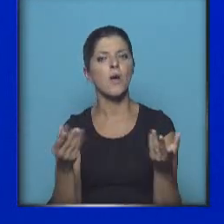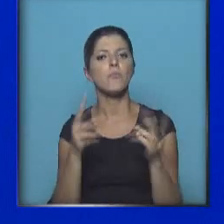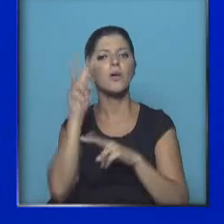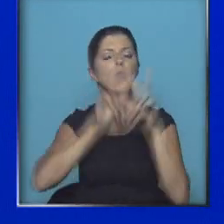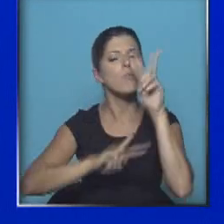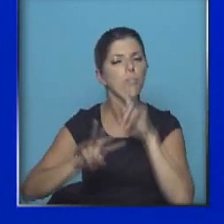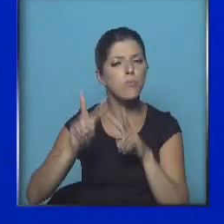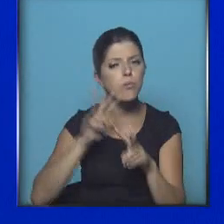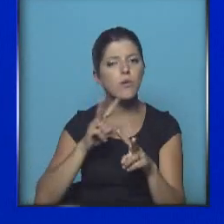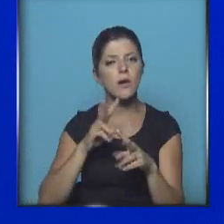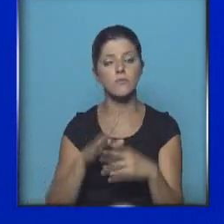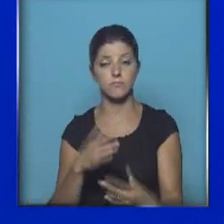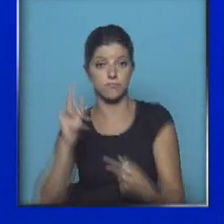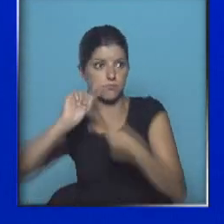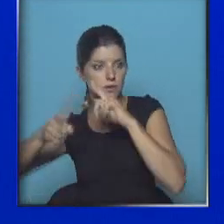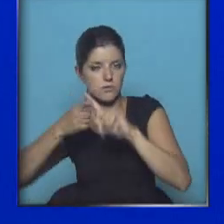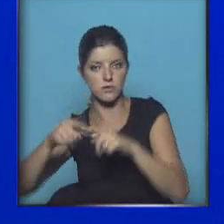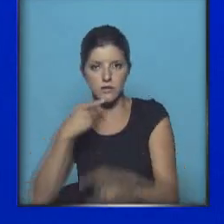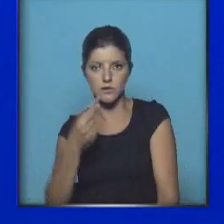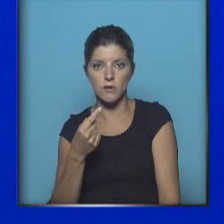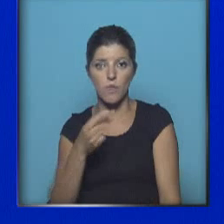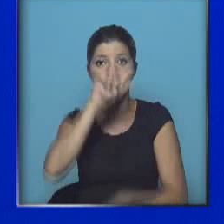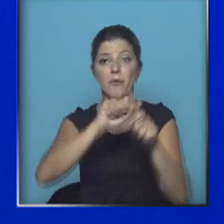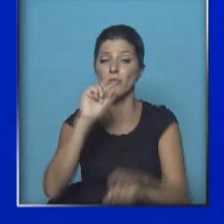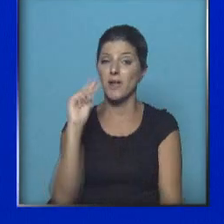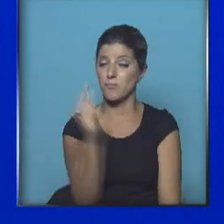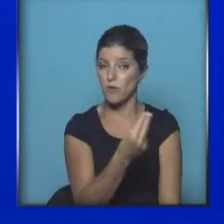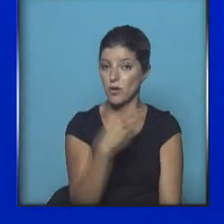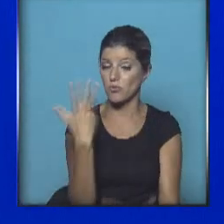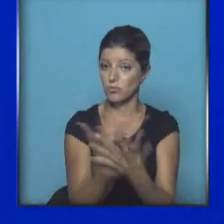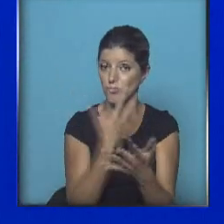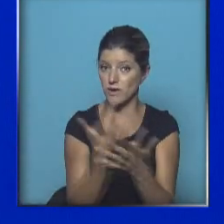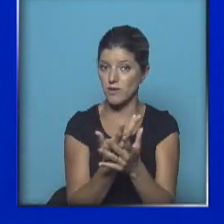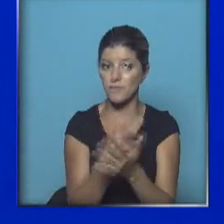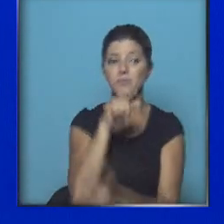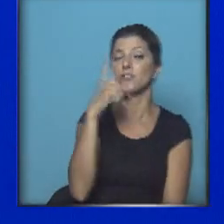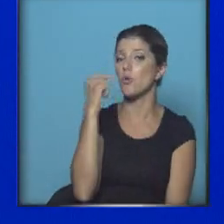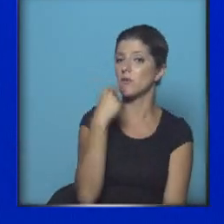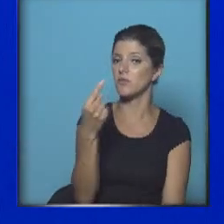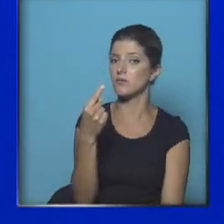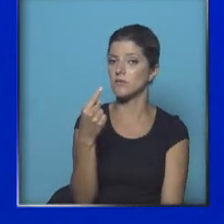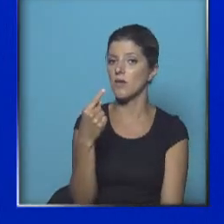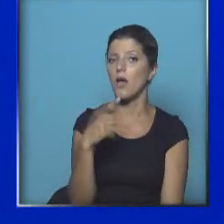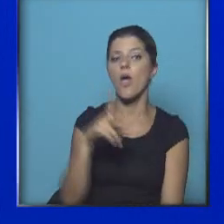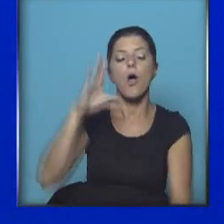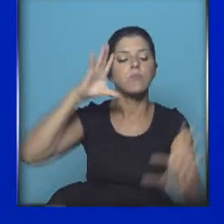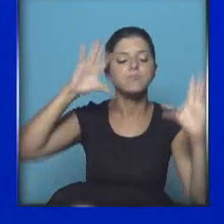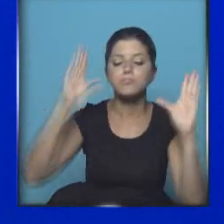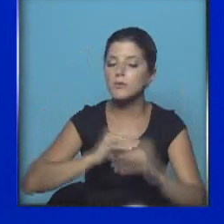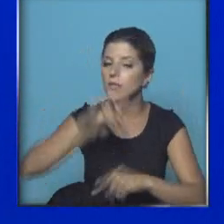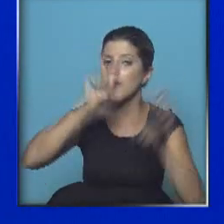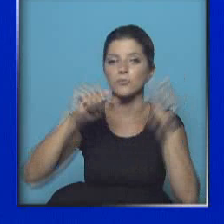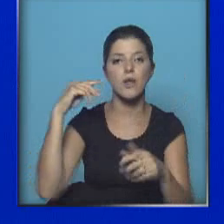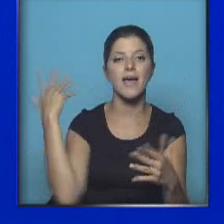quieren? Y Timerman le dice, por las víctimas. Y Schlosser le dice, olvídate de las